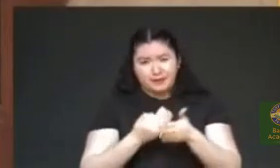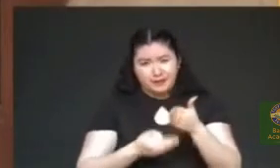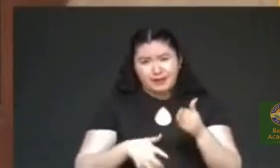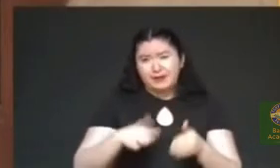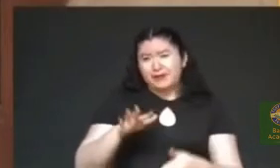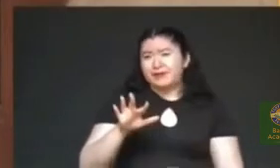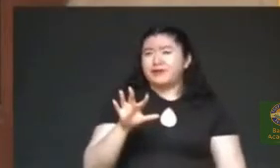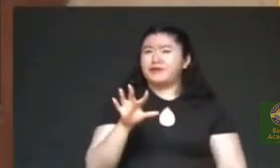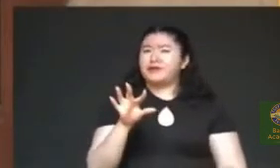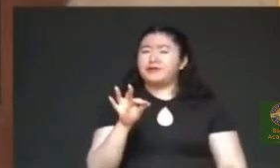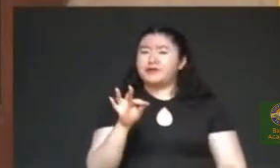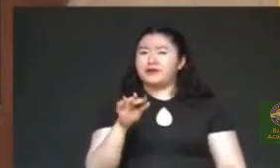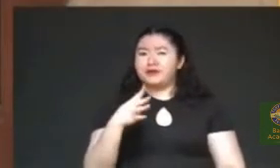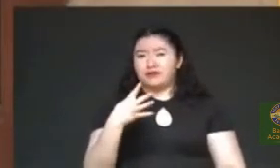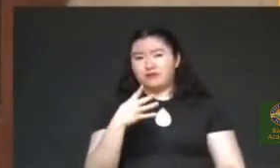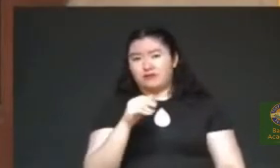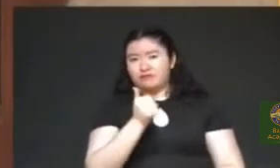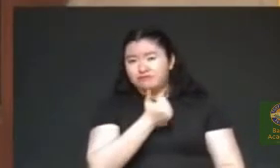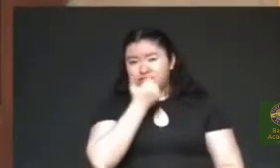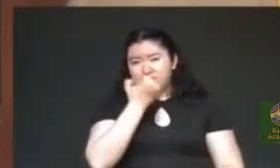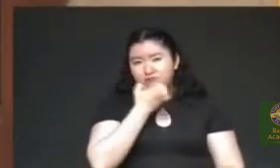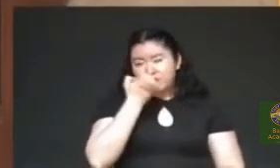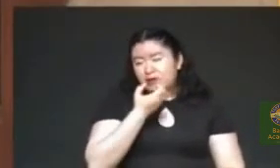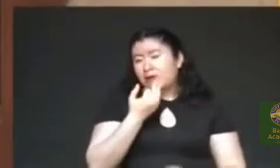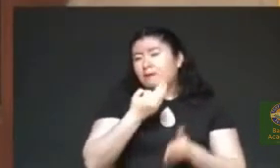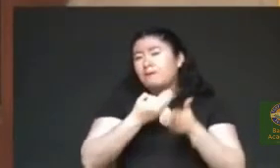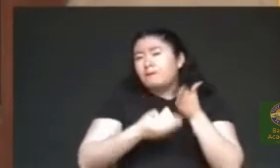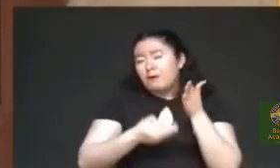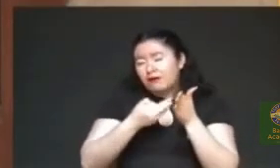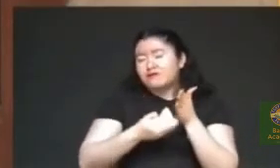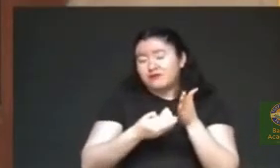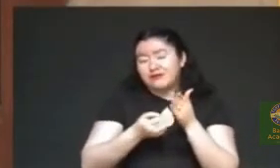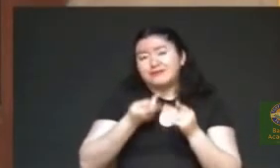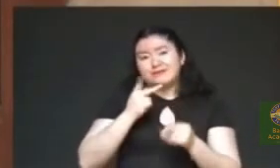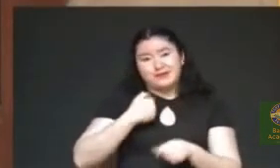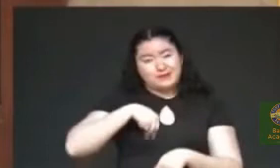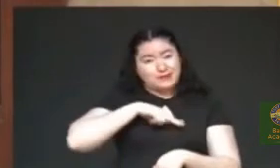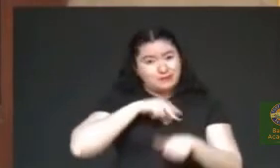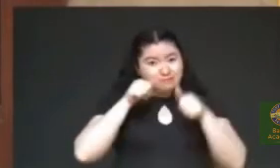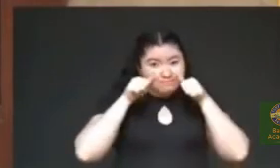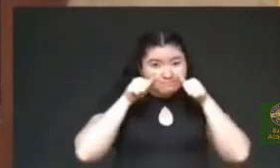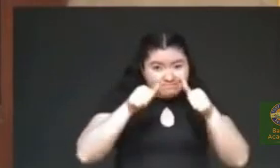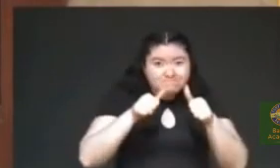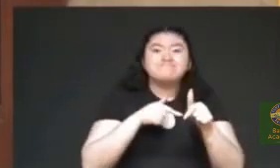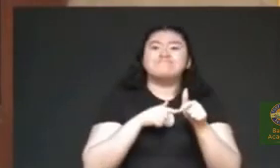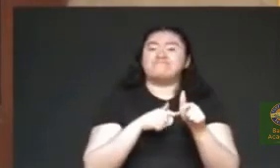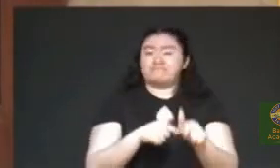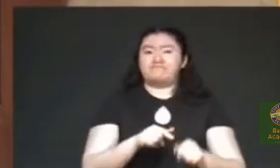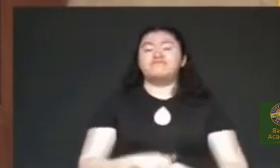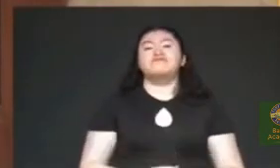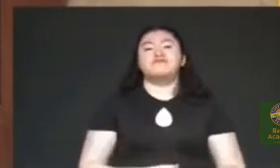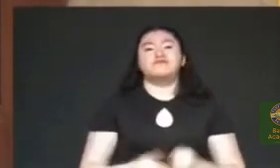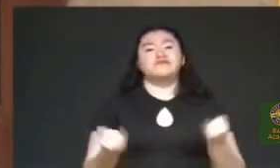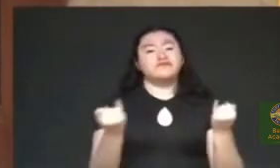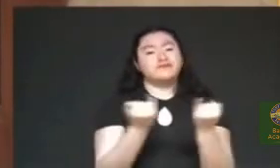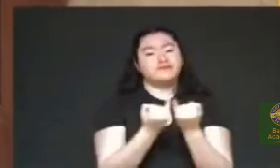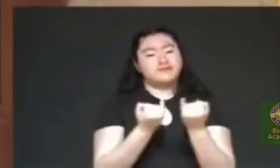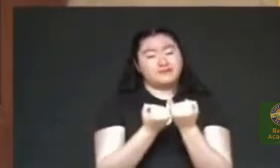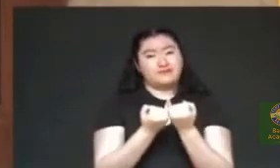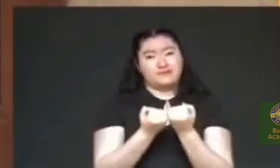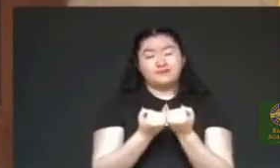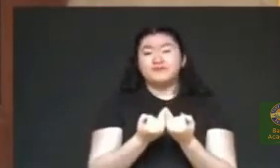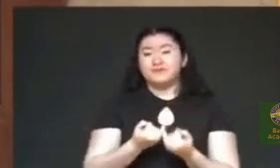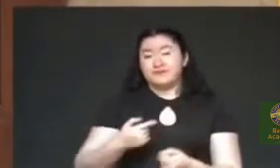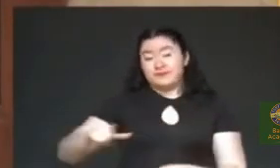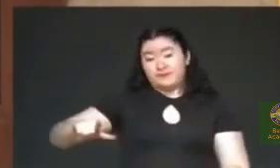de 44 escuelas y se sigue trabajando. Ahí queremos agradecerle pues, a la Autoridad